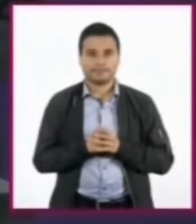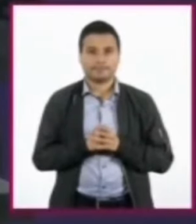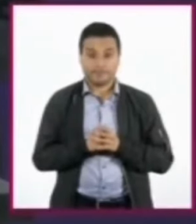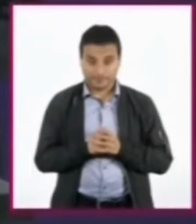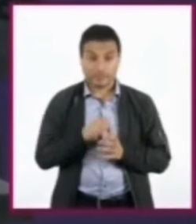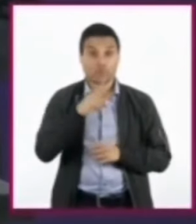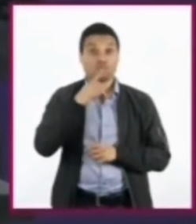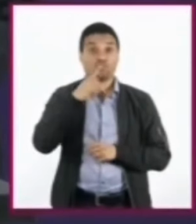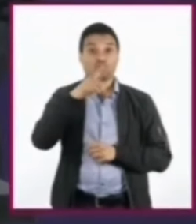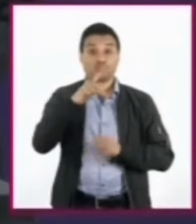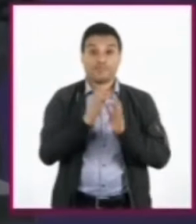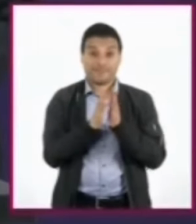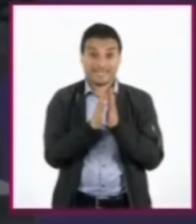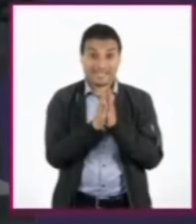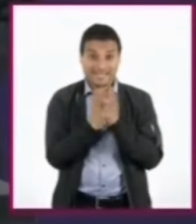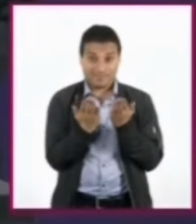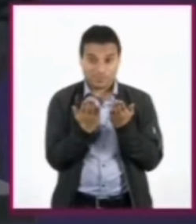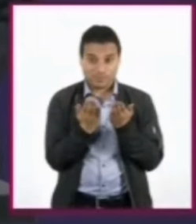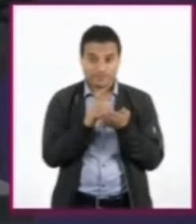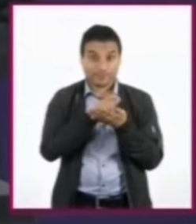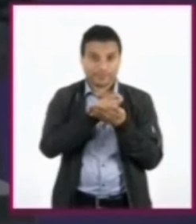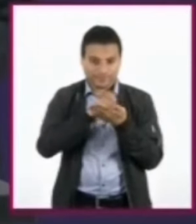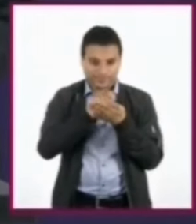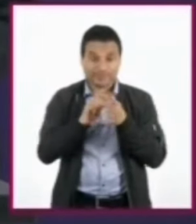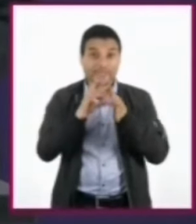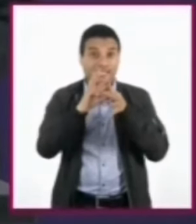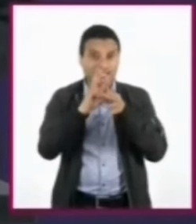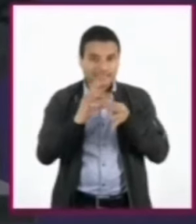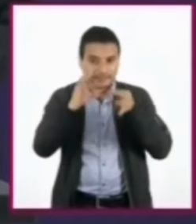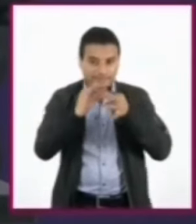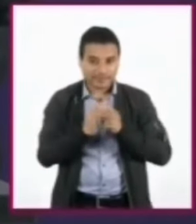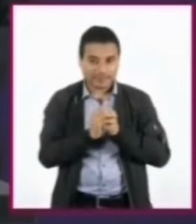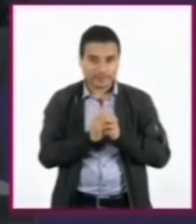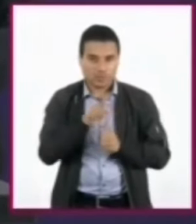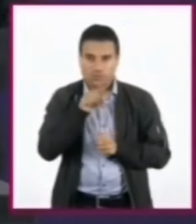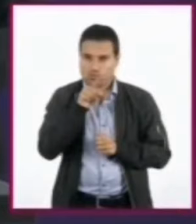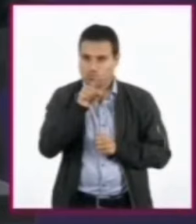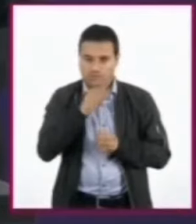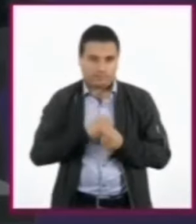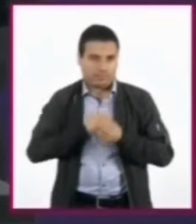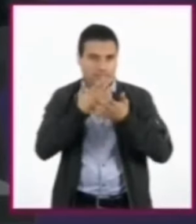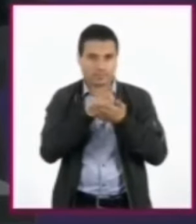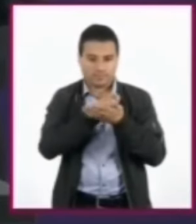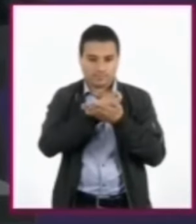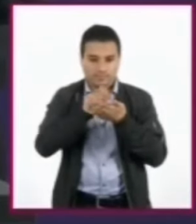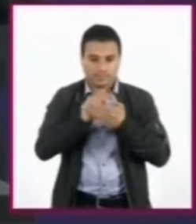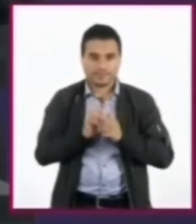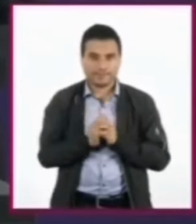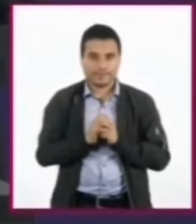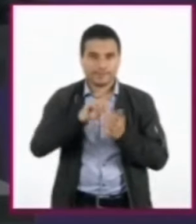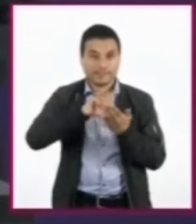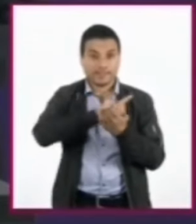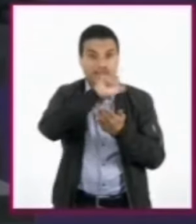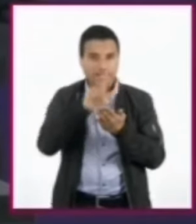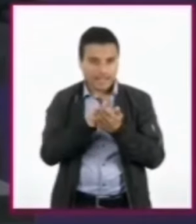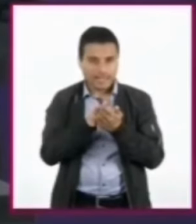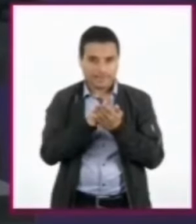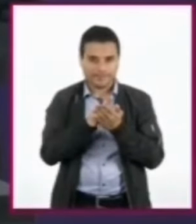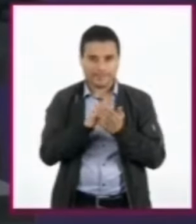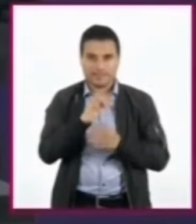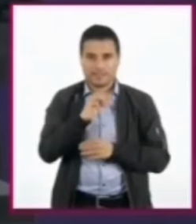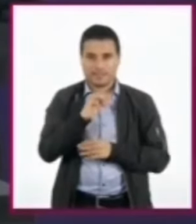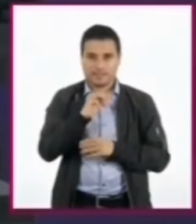su bitácora científica, expliquen y redacten con sus palabras la ley de la conservación